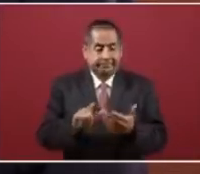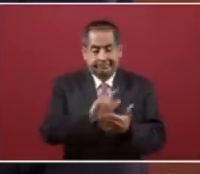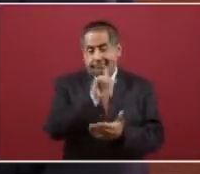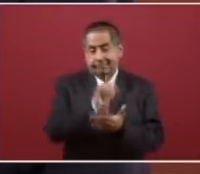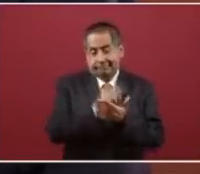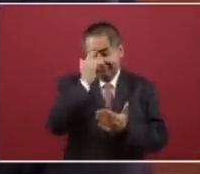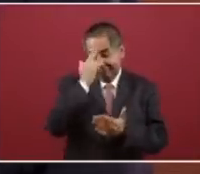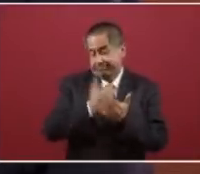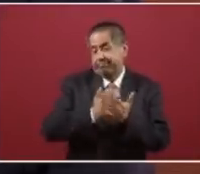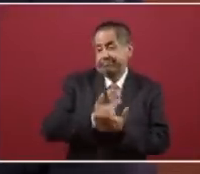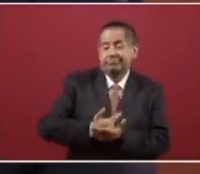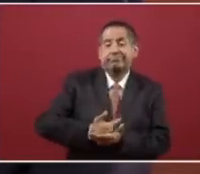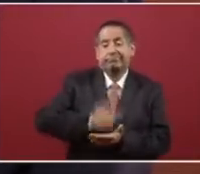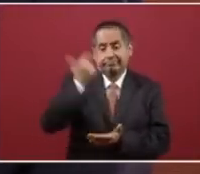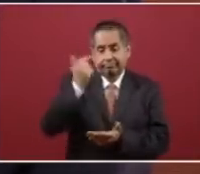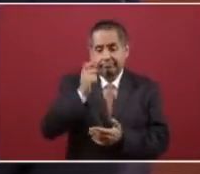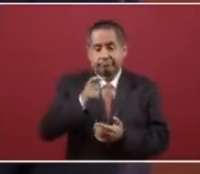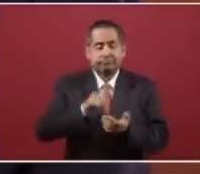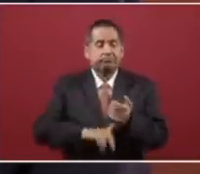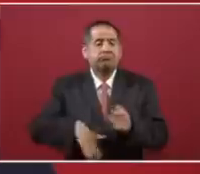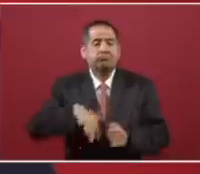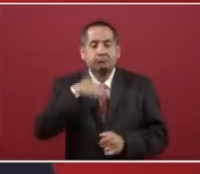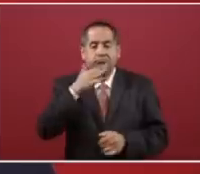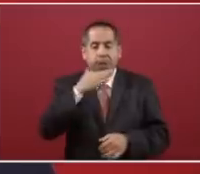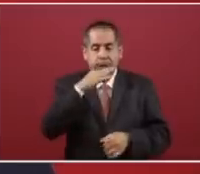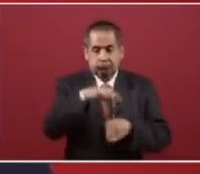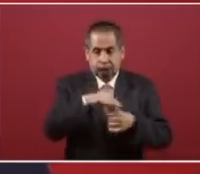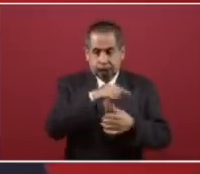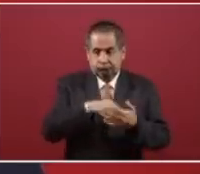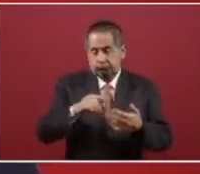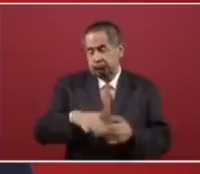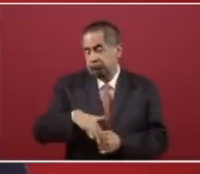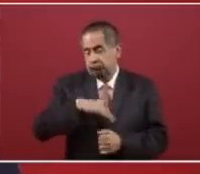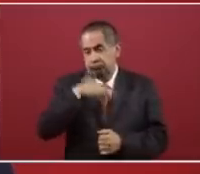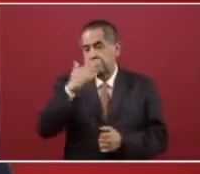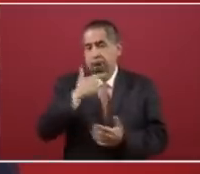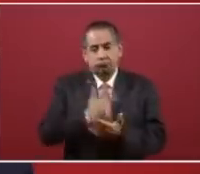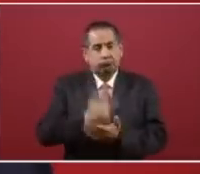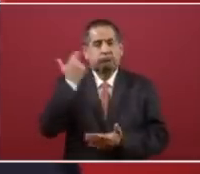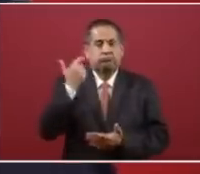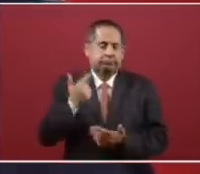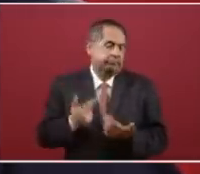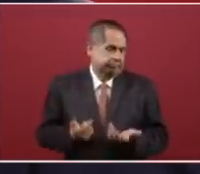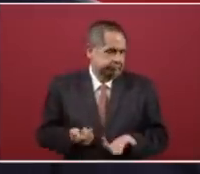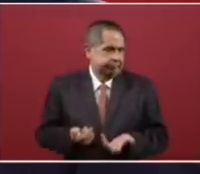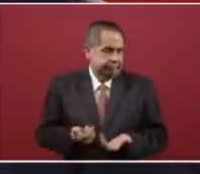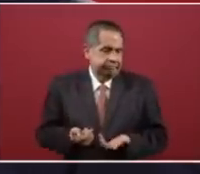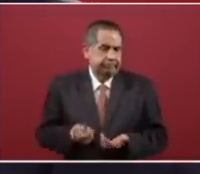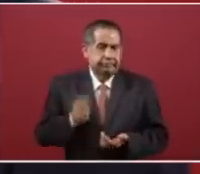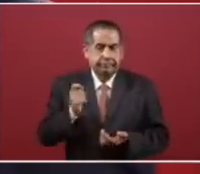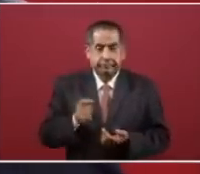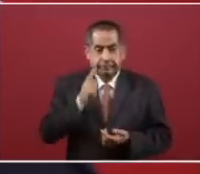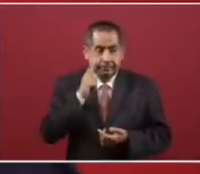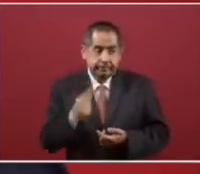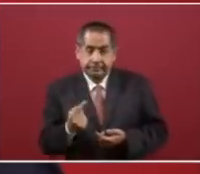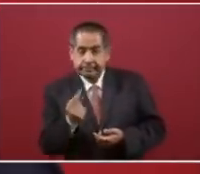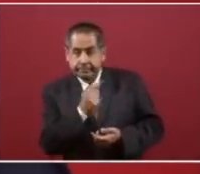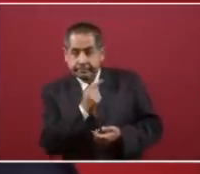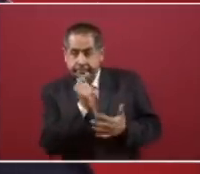grave el fraude electoral ya implicados